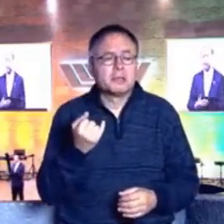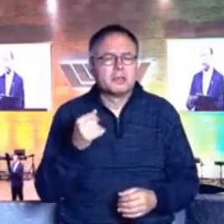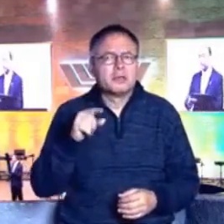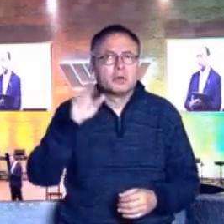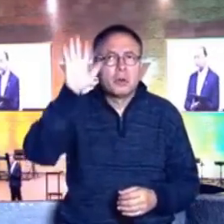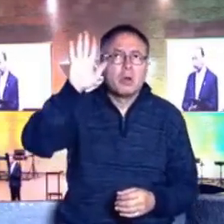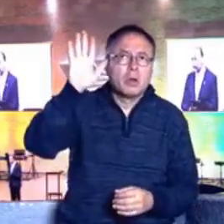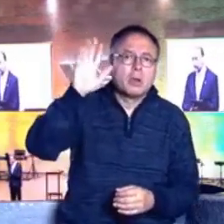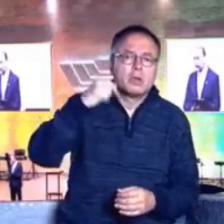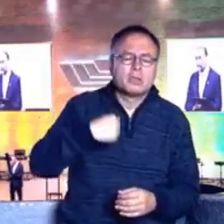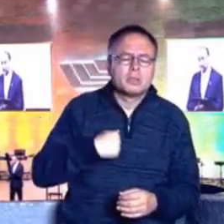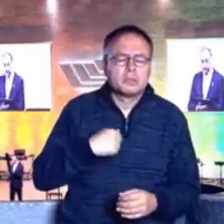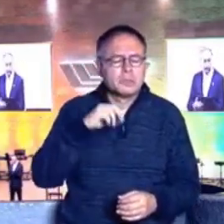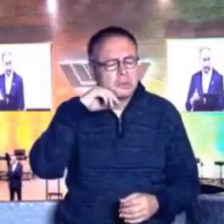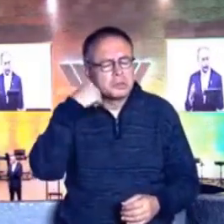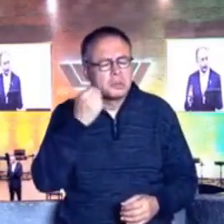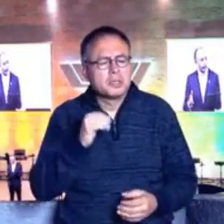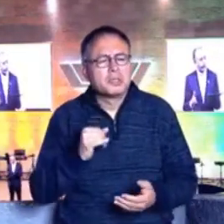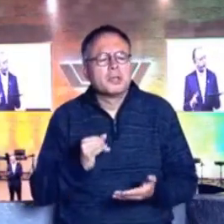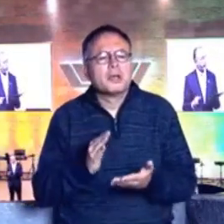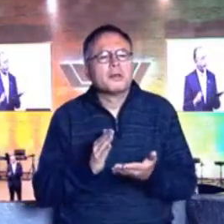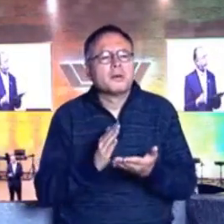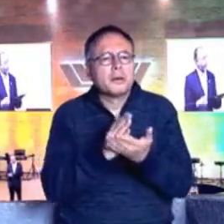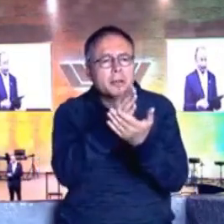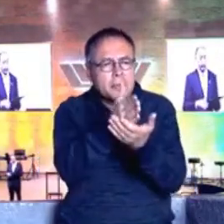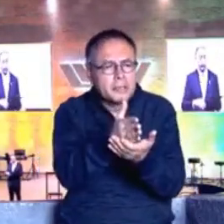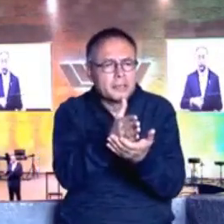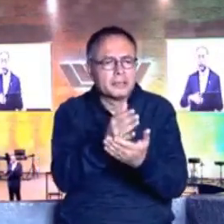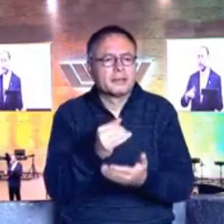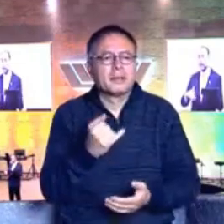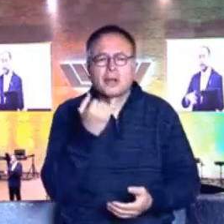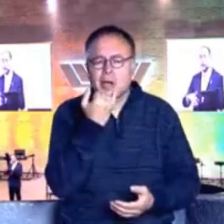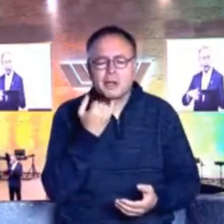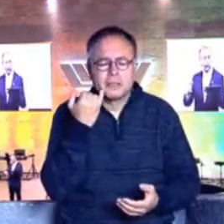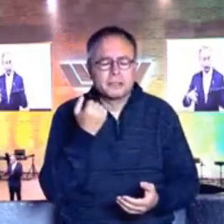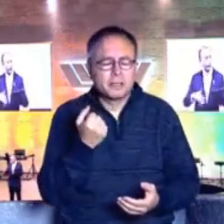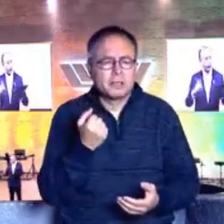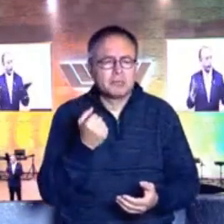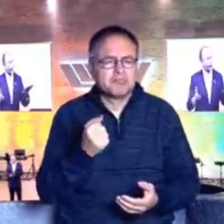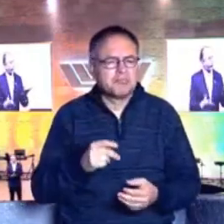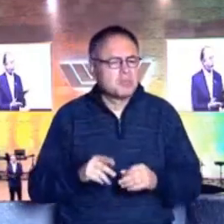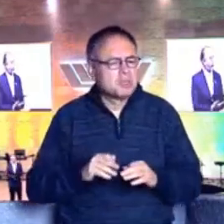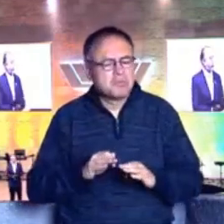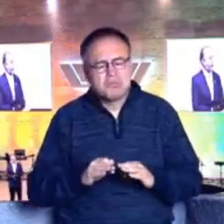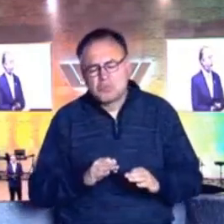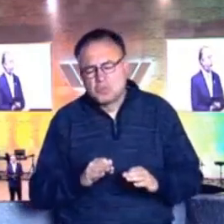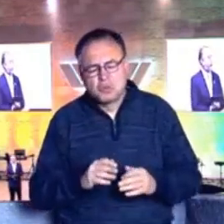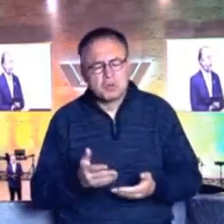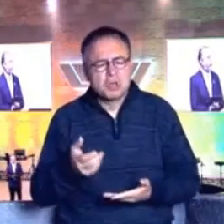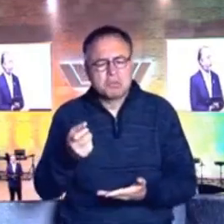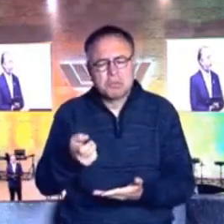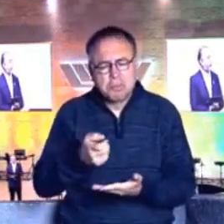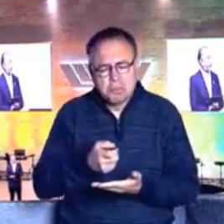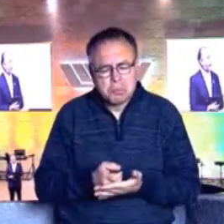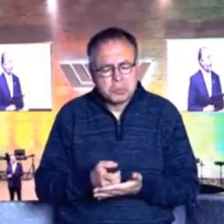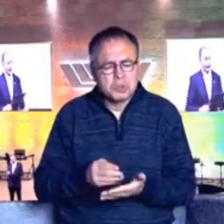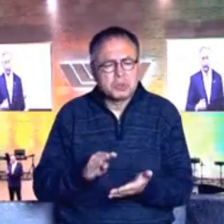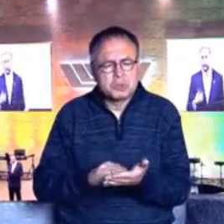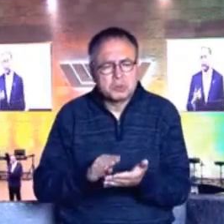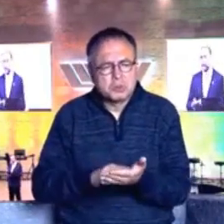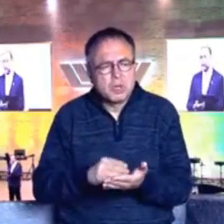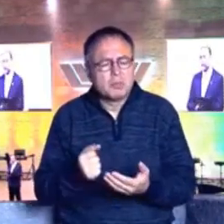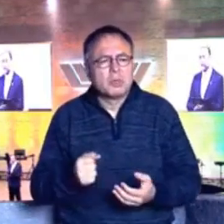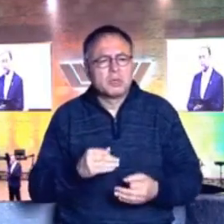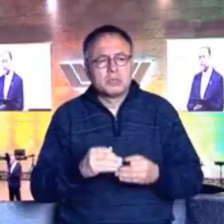y Qué es un pasaporte el pas que es un pasaporte fue tramitó sacó su pasaporte y fue dando pasos